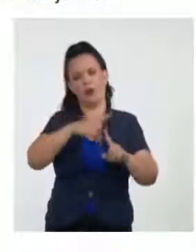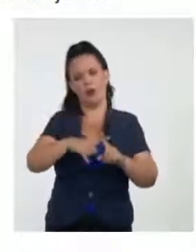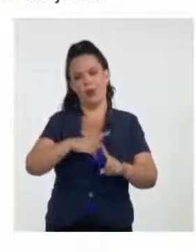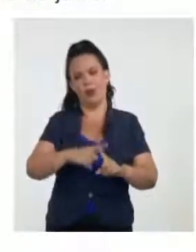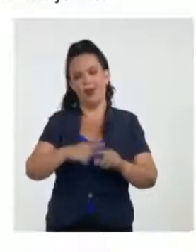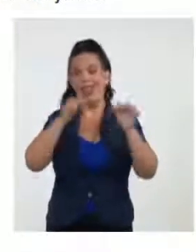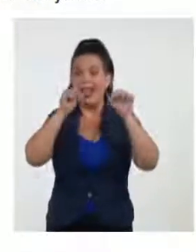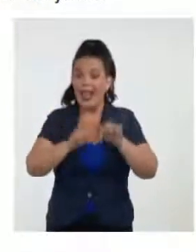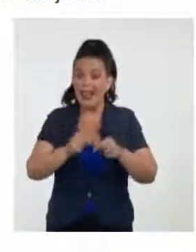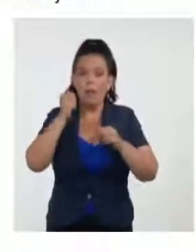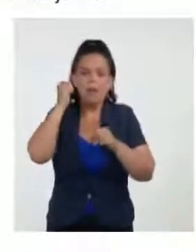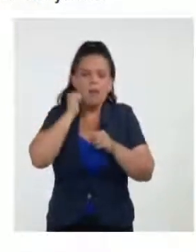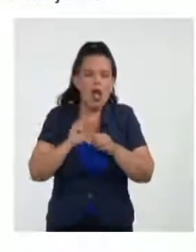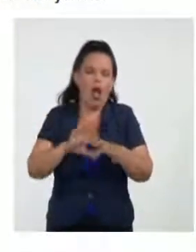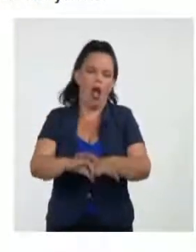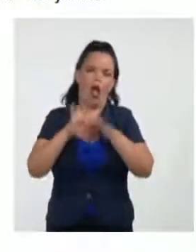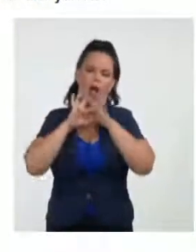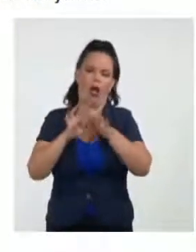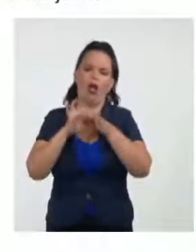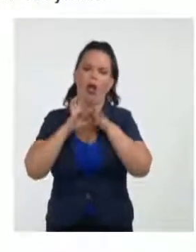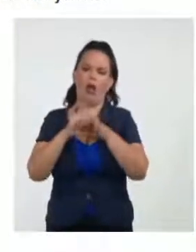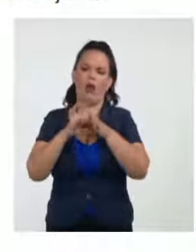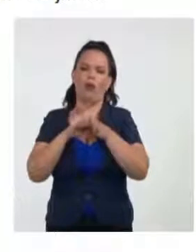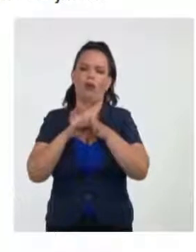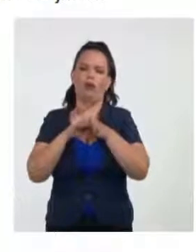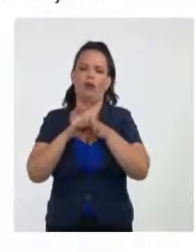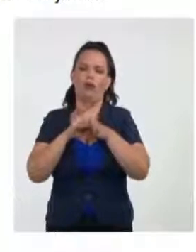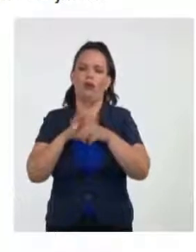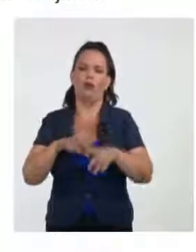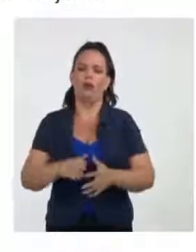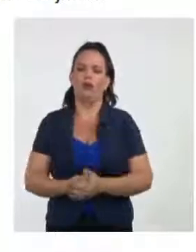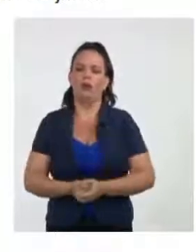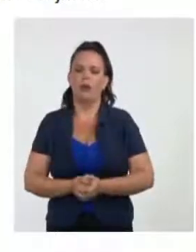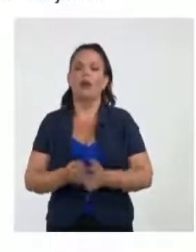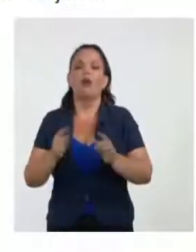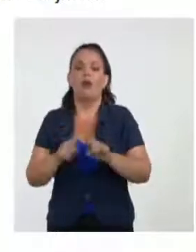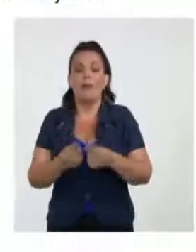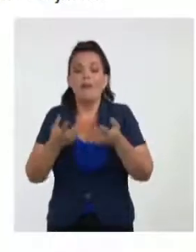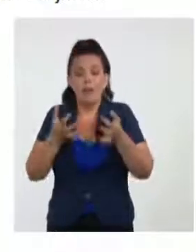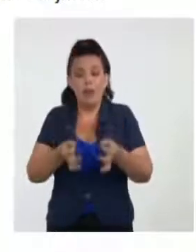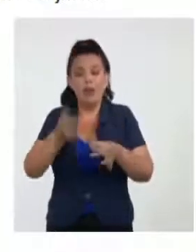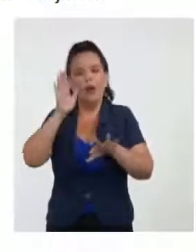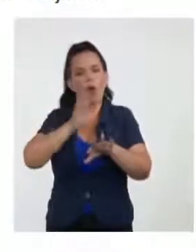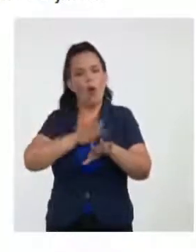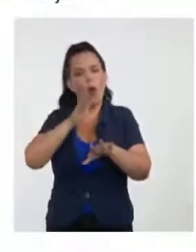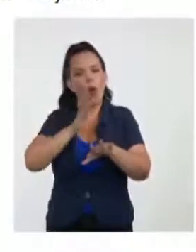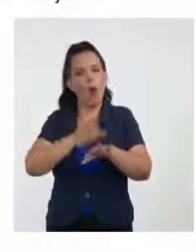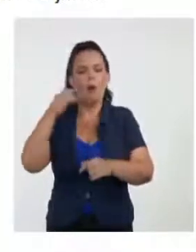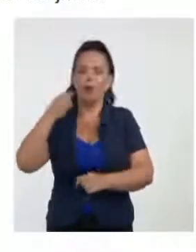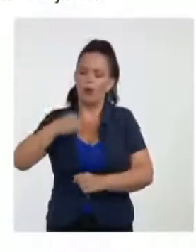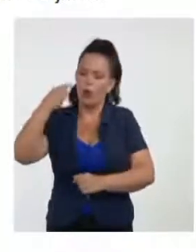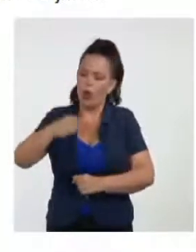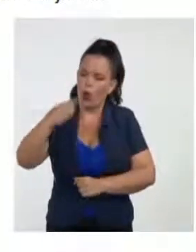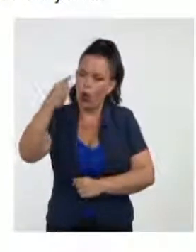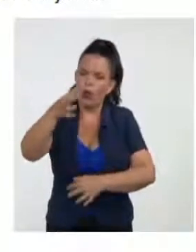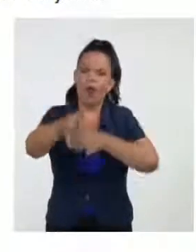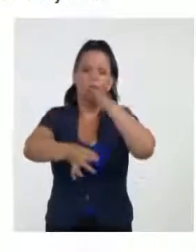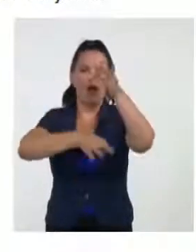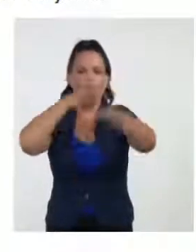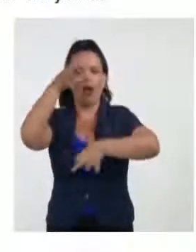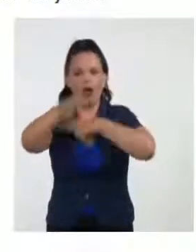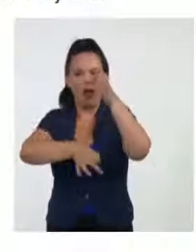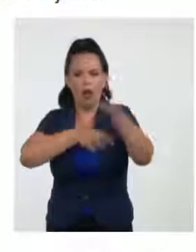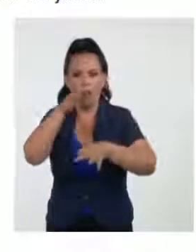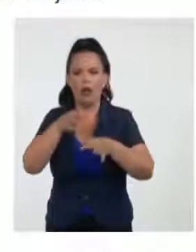enfermedad. Y eso es lo que hace que diariamente también nosotros explicamos cómo ha ido bajando el